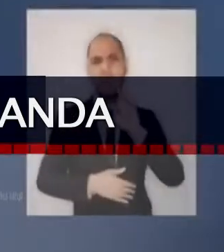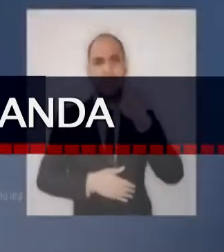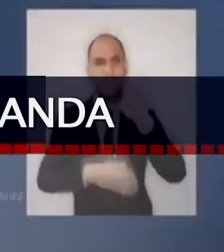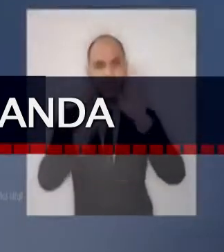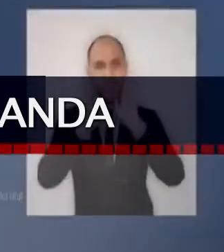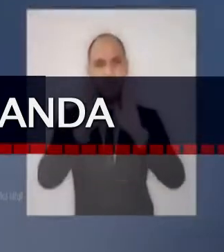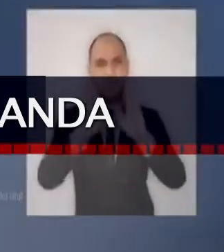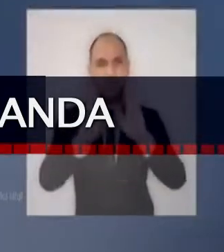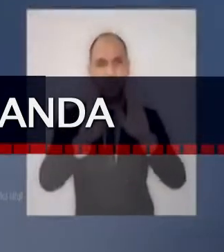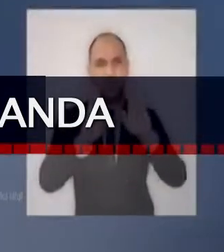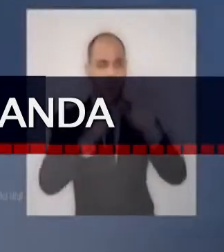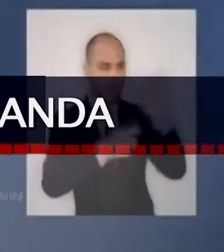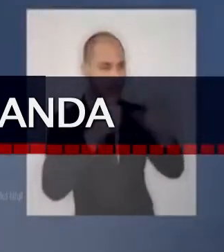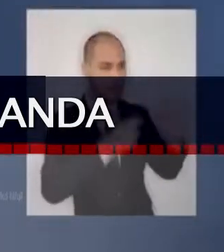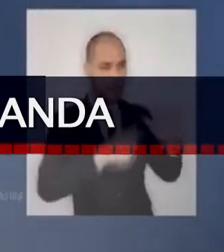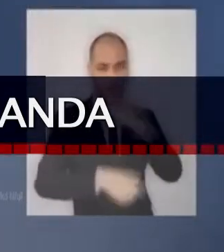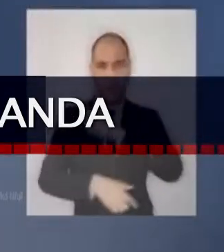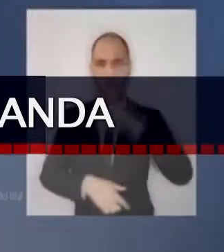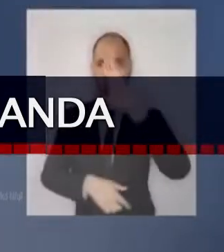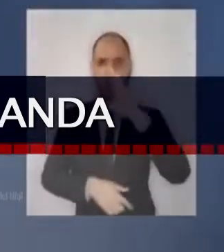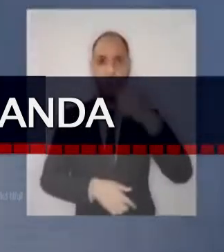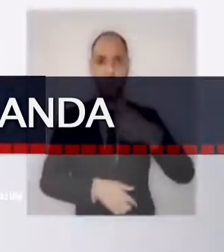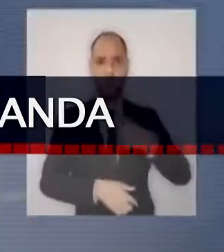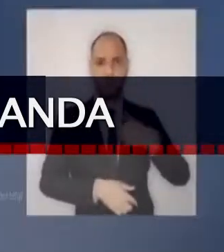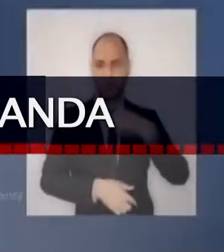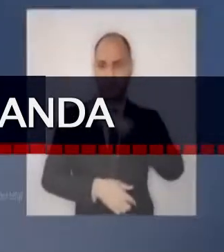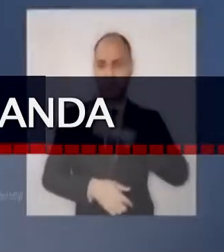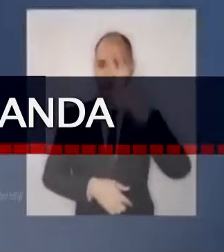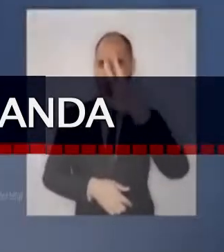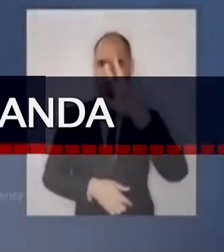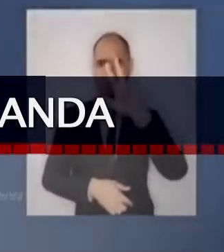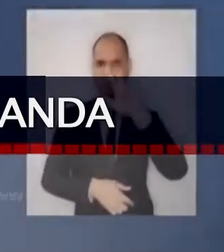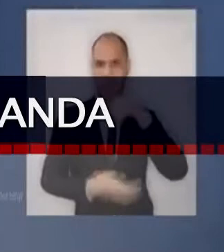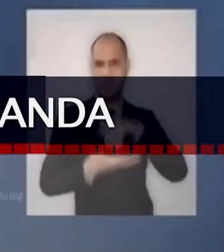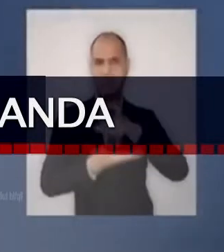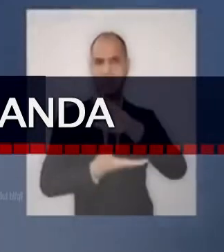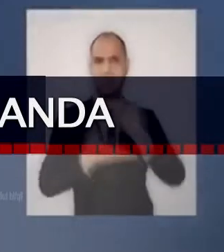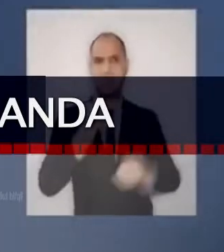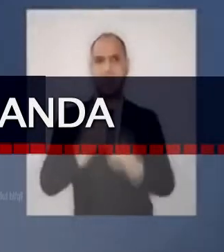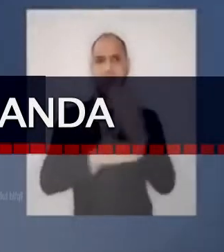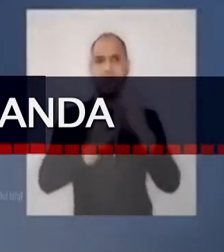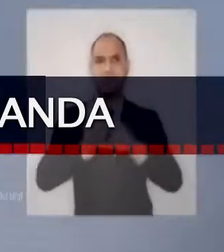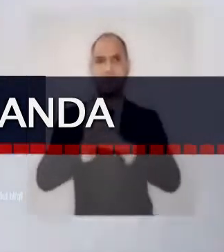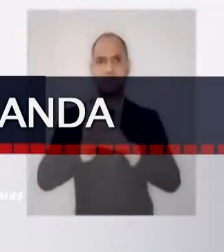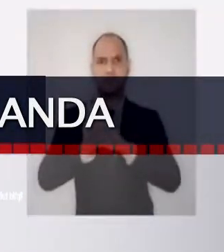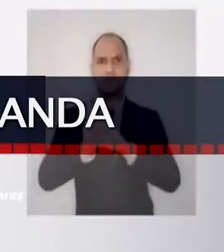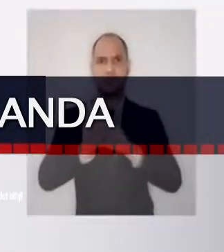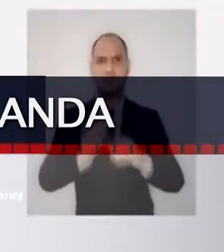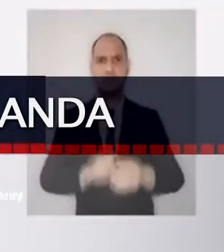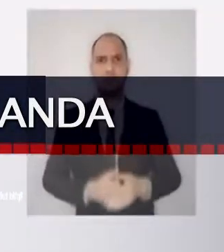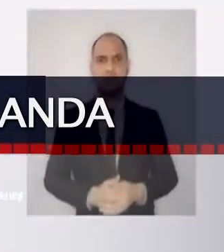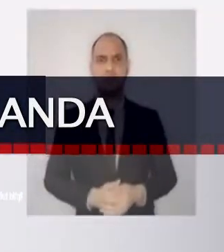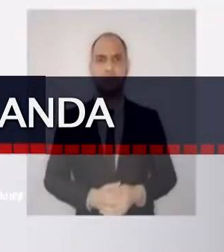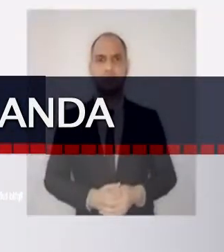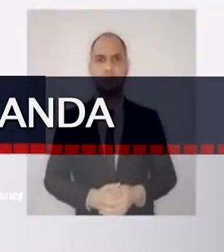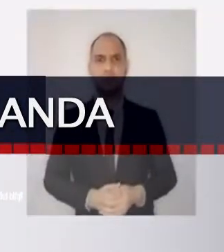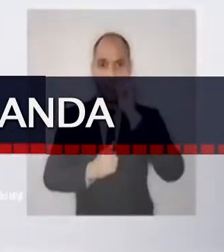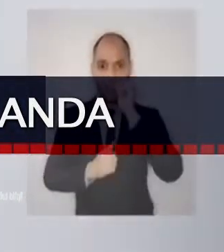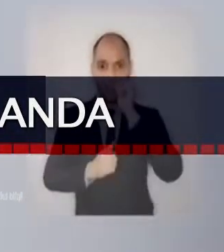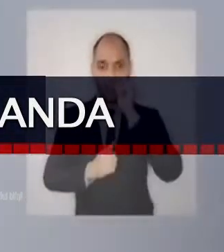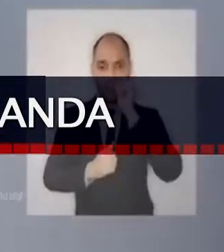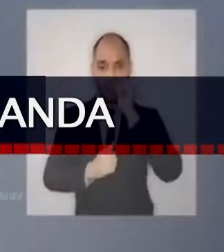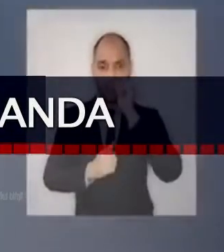algunos elementos doctrinales básicos propios de todas las iglesias cristianas. Además, incluye que es considerable con